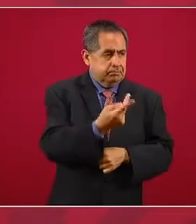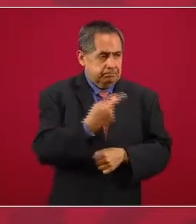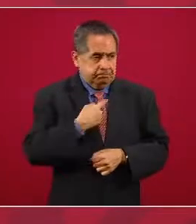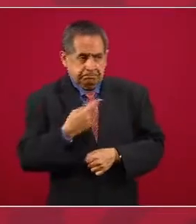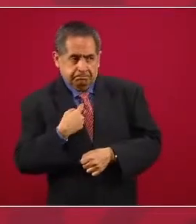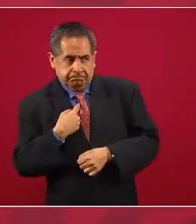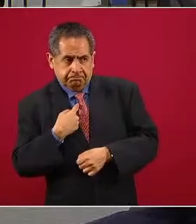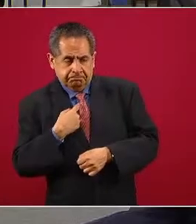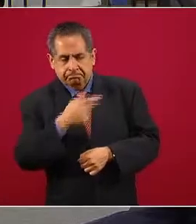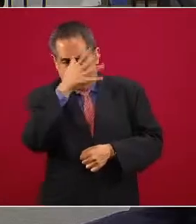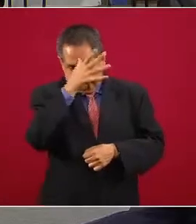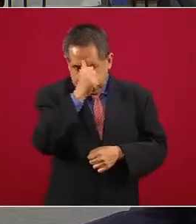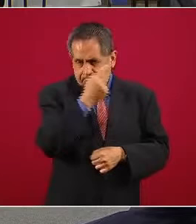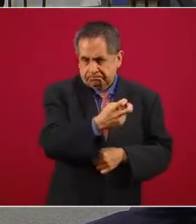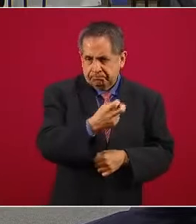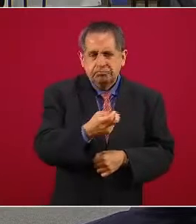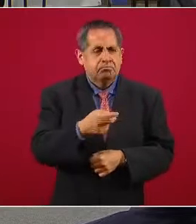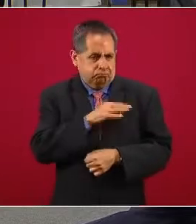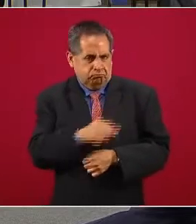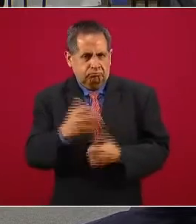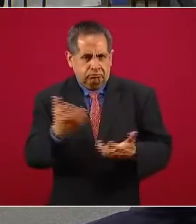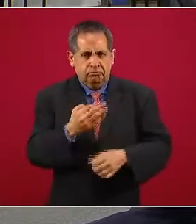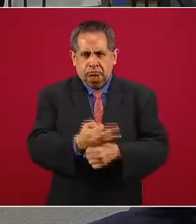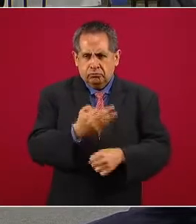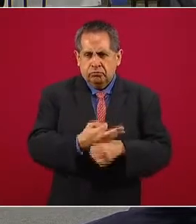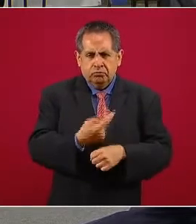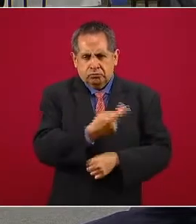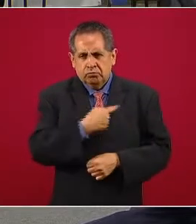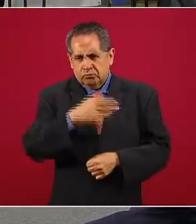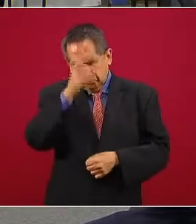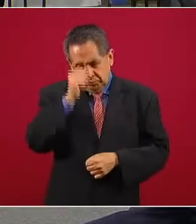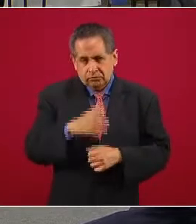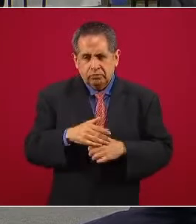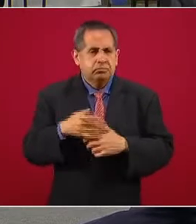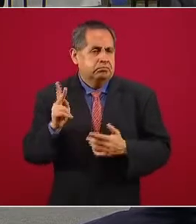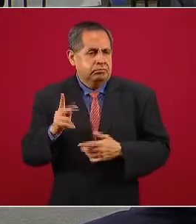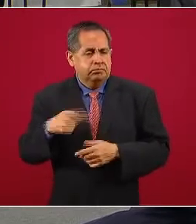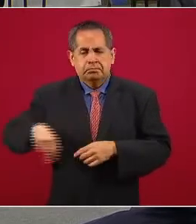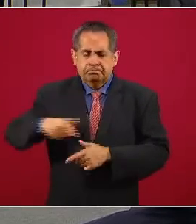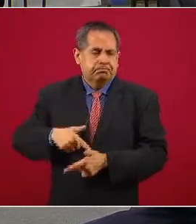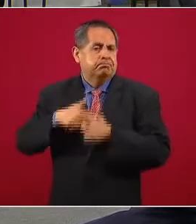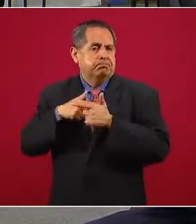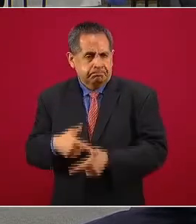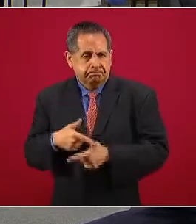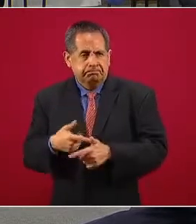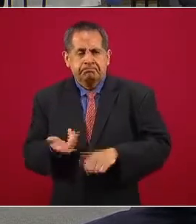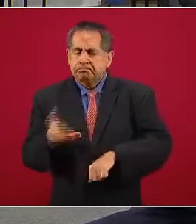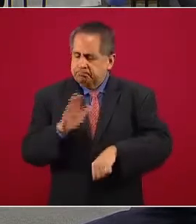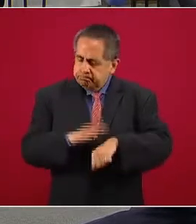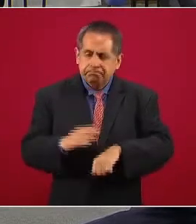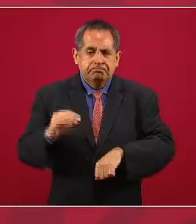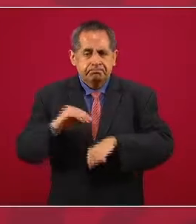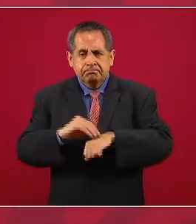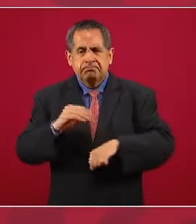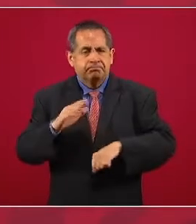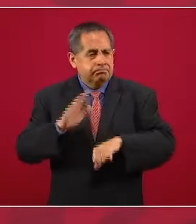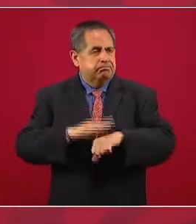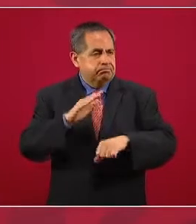servidor, porque es lo que se puede hacer ahorita. Pero no quitamos el dedo del renglón de